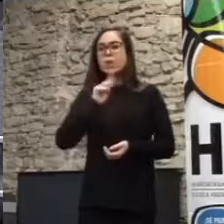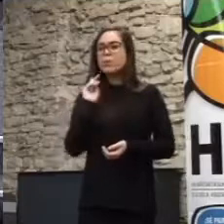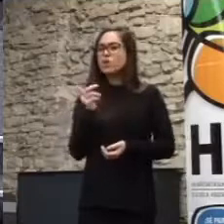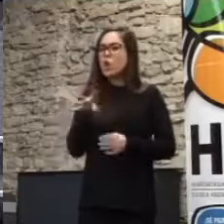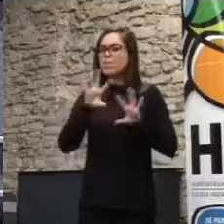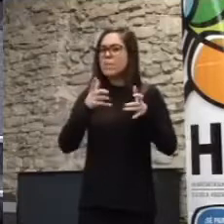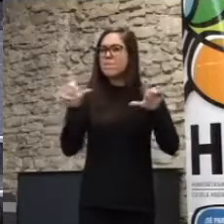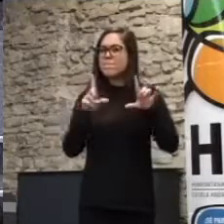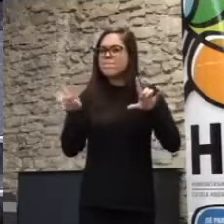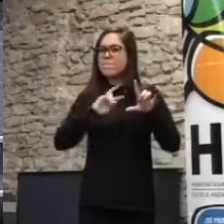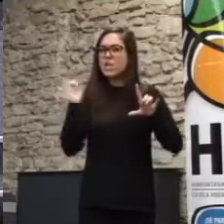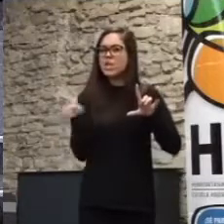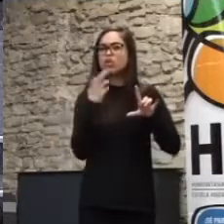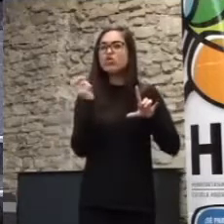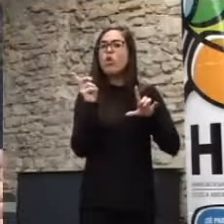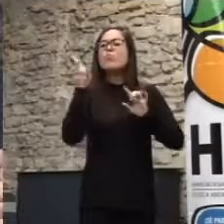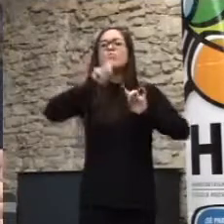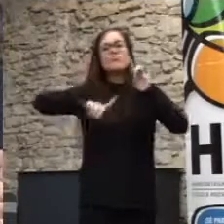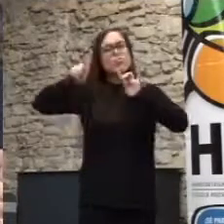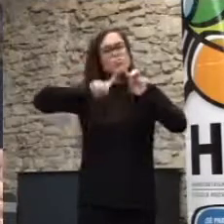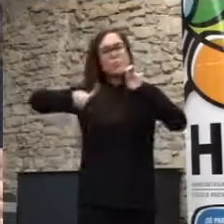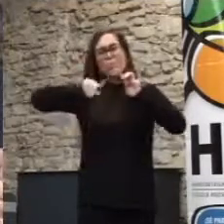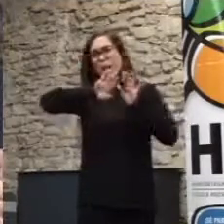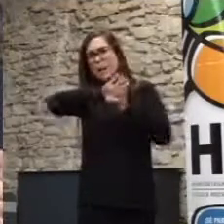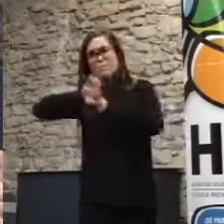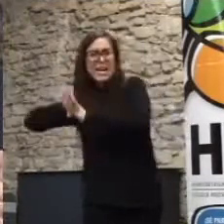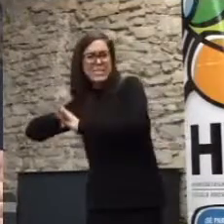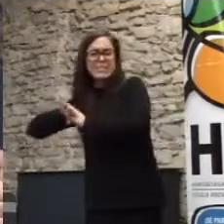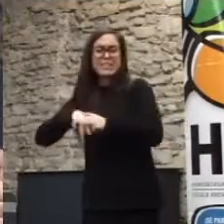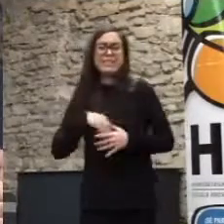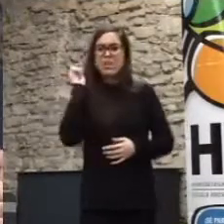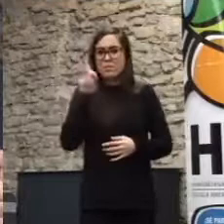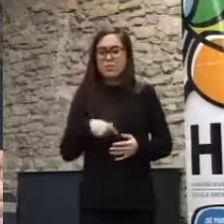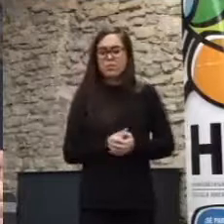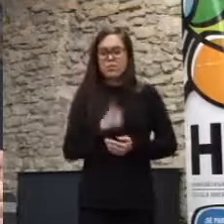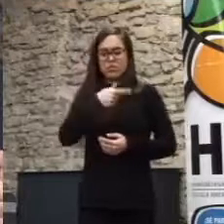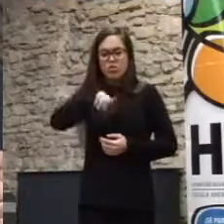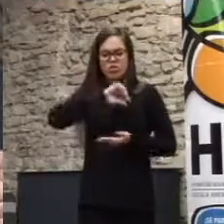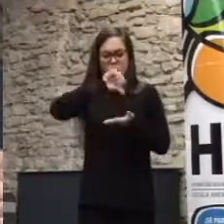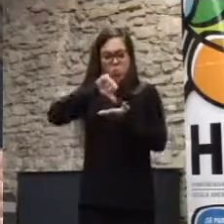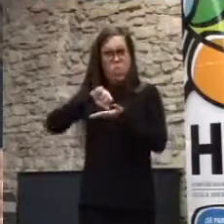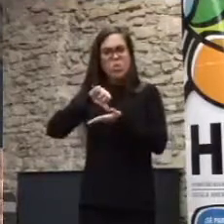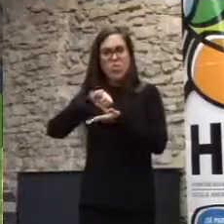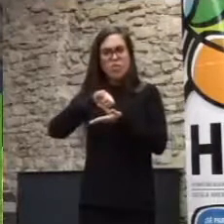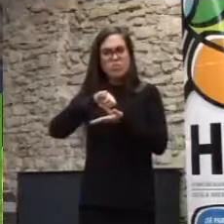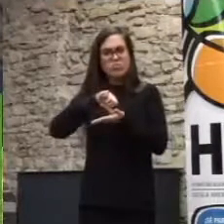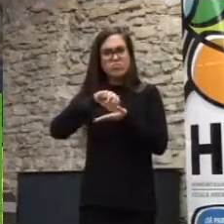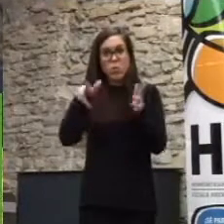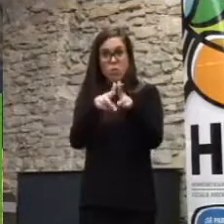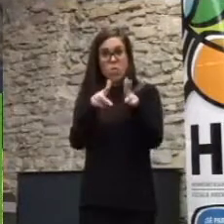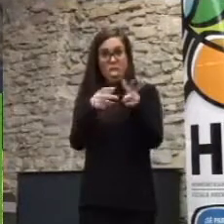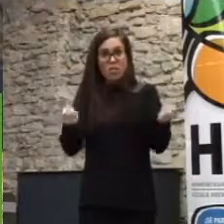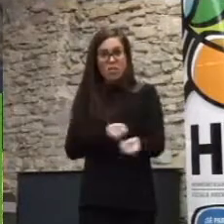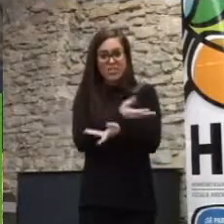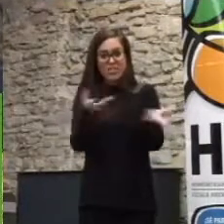medios. Es un problema que trasciende lo mediático. Es decir, ¿por qué tenemos una ciudadanía, somos una ciudadanía que